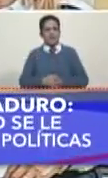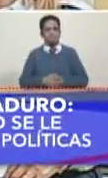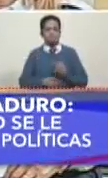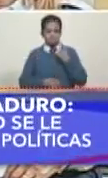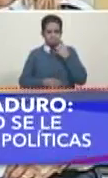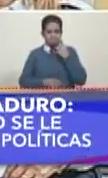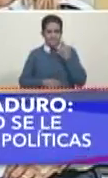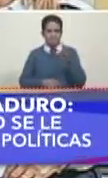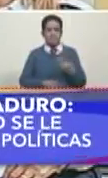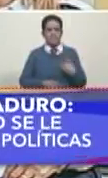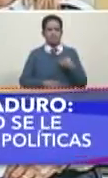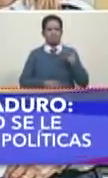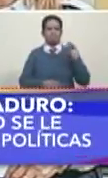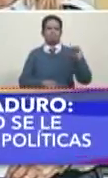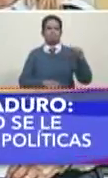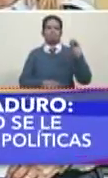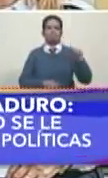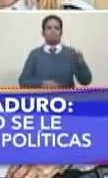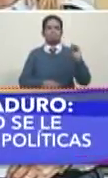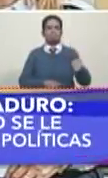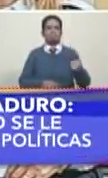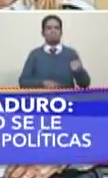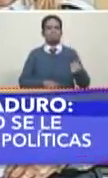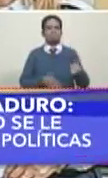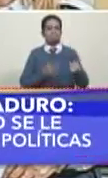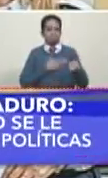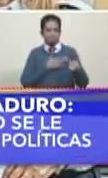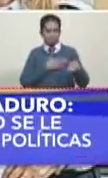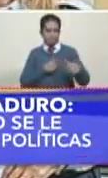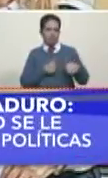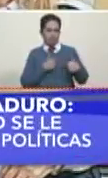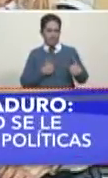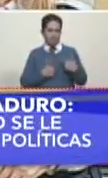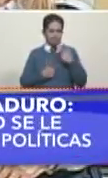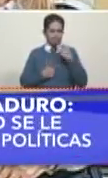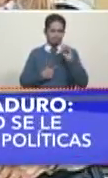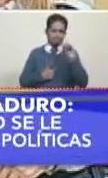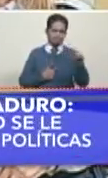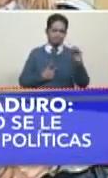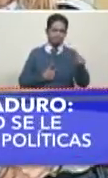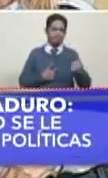Yo siempre lo digo. Desde el corazón lo digo.